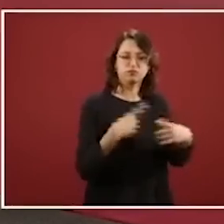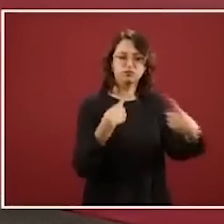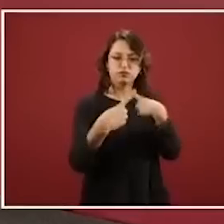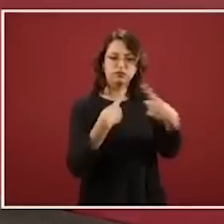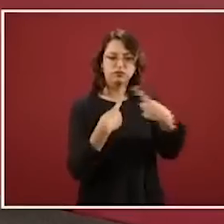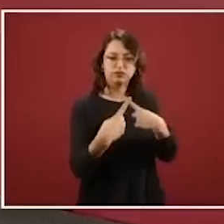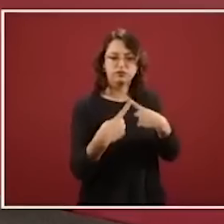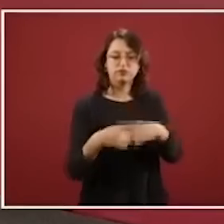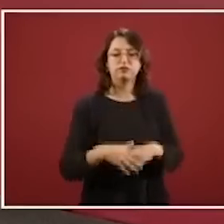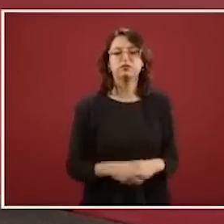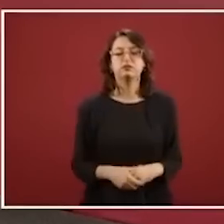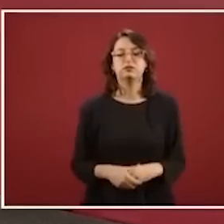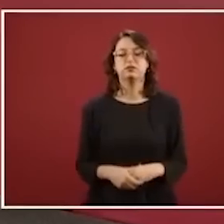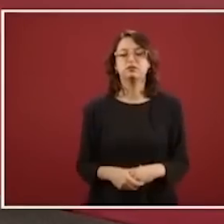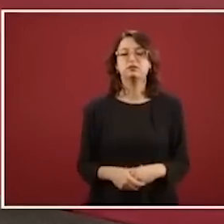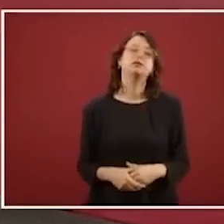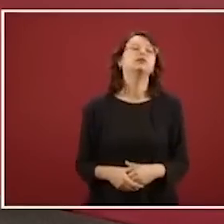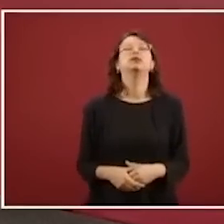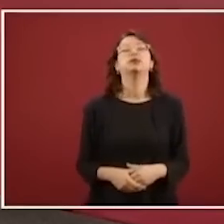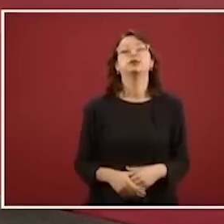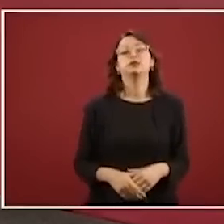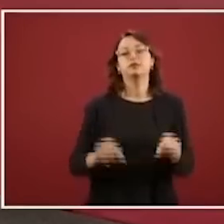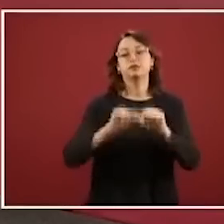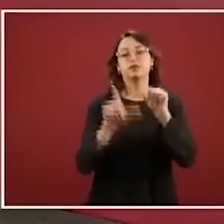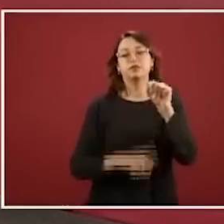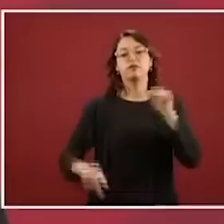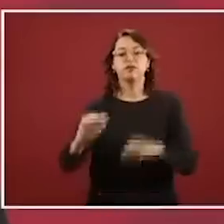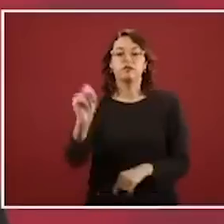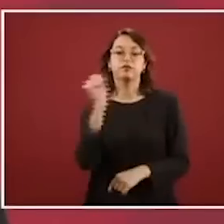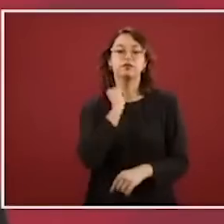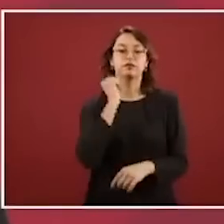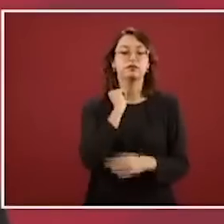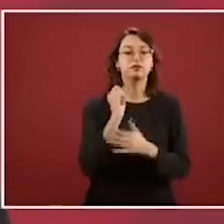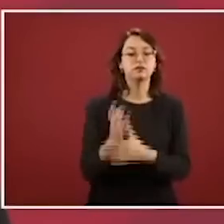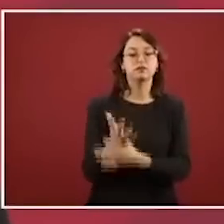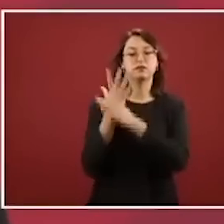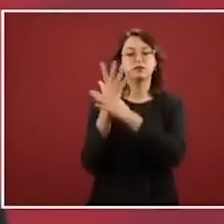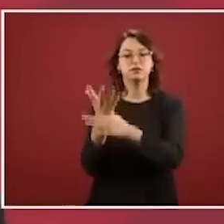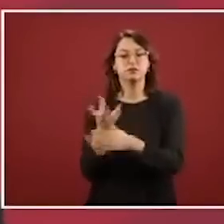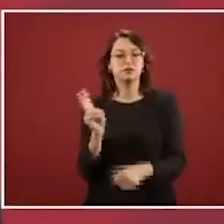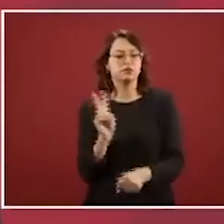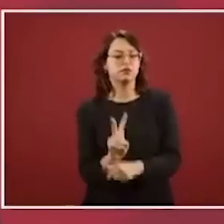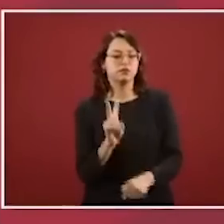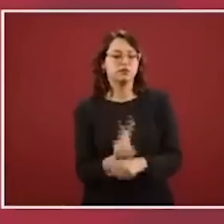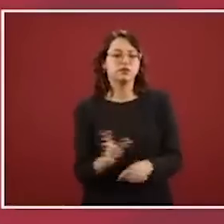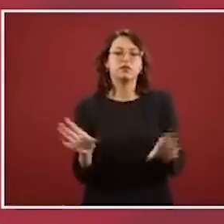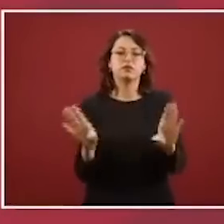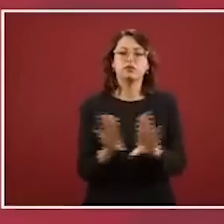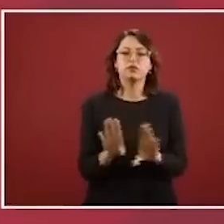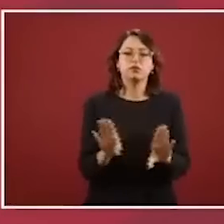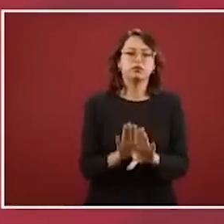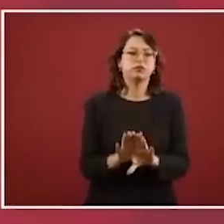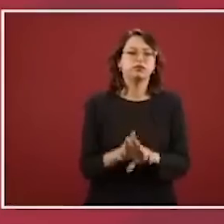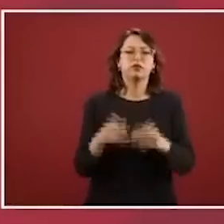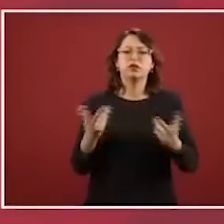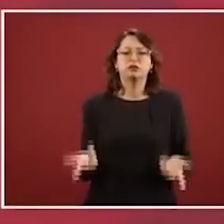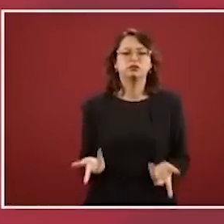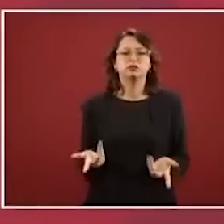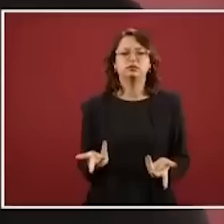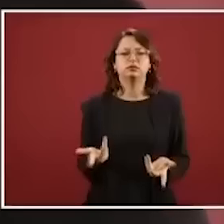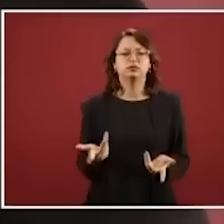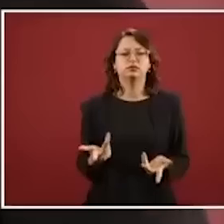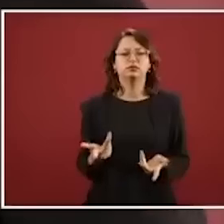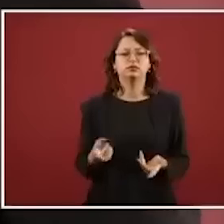El Senado de la República nos señaló, bueno, ¿cómo se le va a dar seguimiento? Ya ellos están preparando simplemente una pregunta